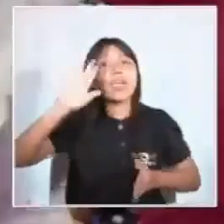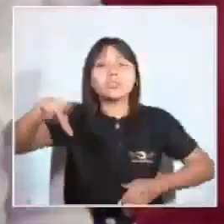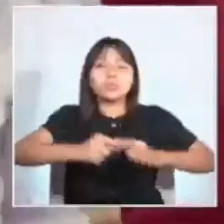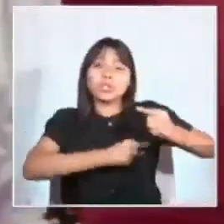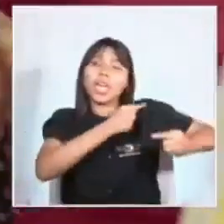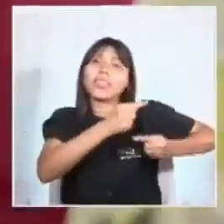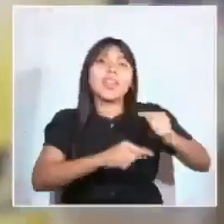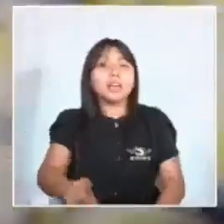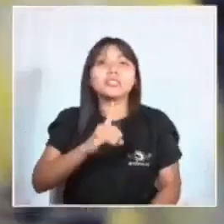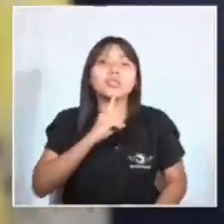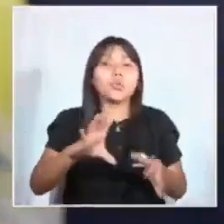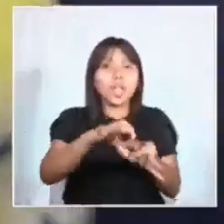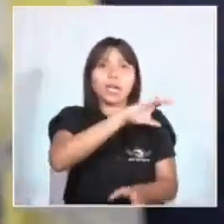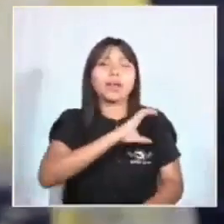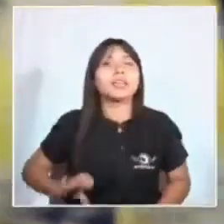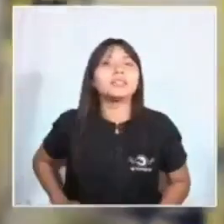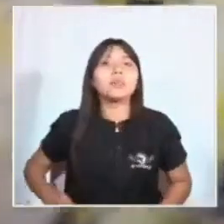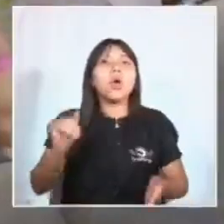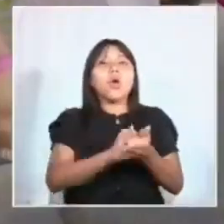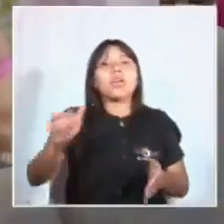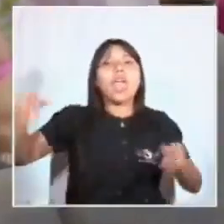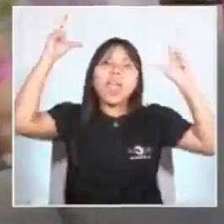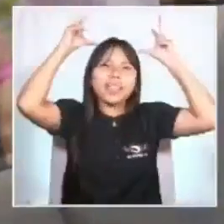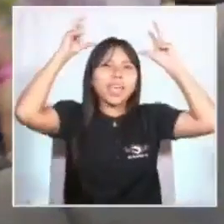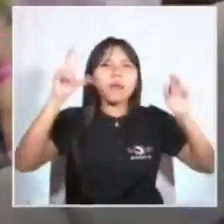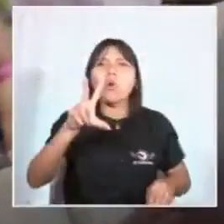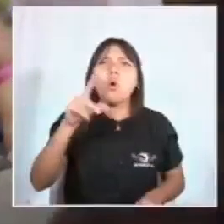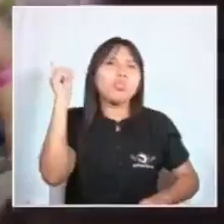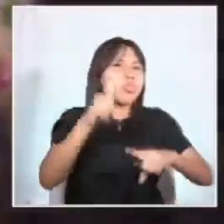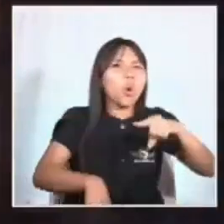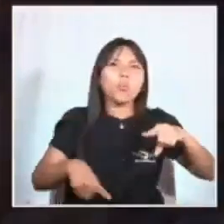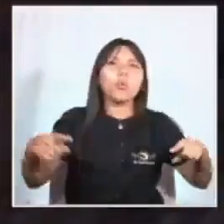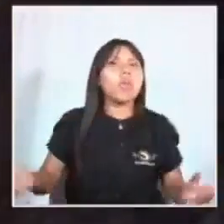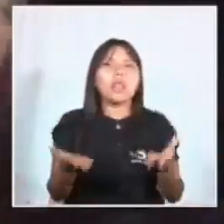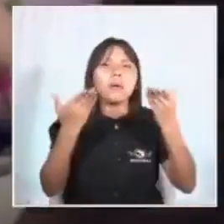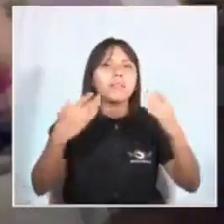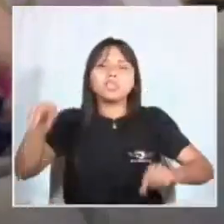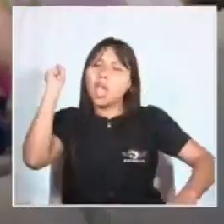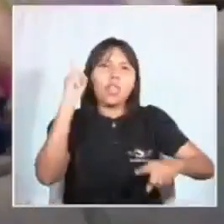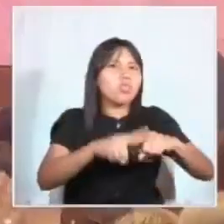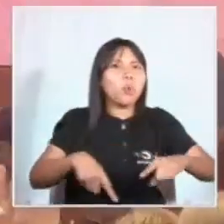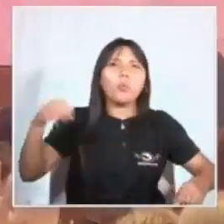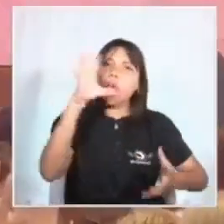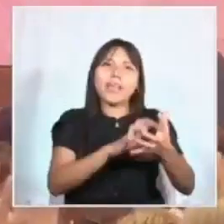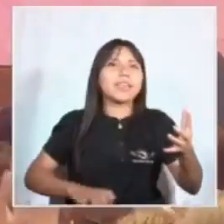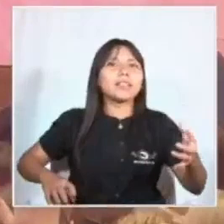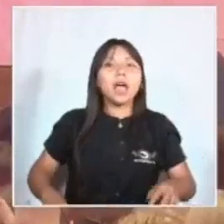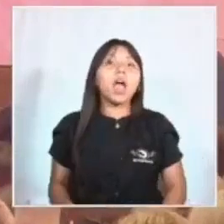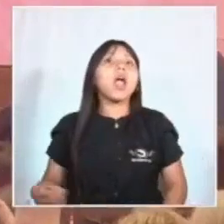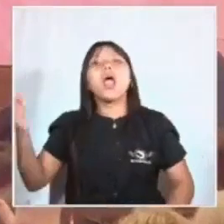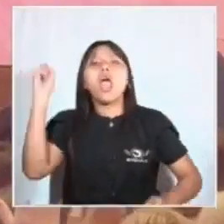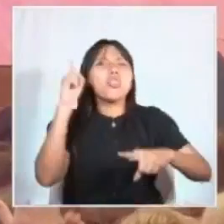generaciones son de Cristo y que el diablo no puede levantarse, no puede robar, no